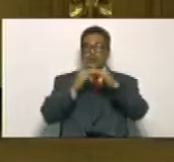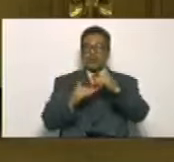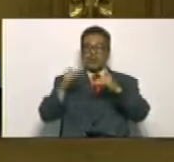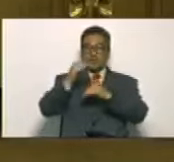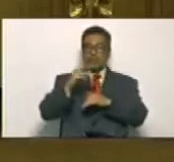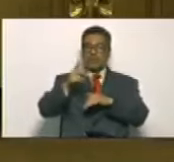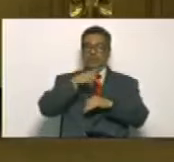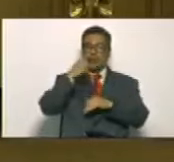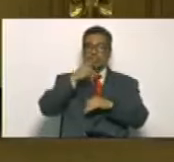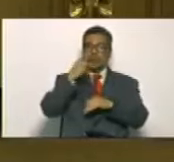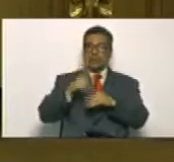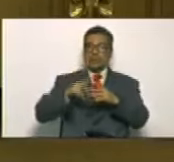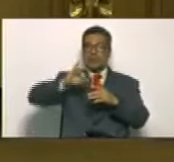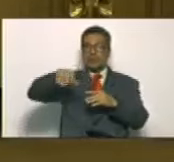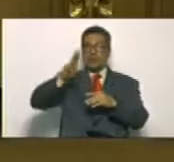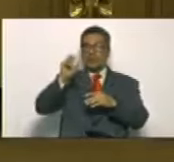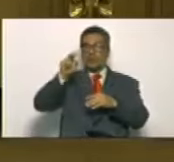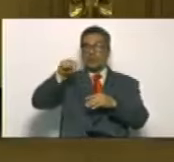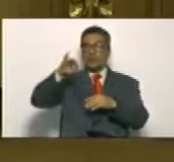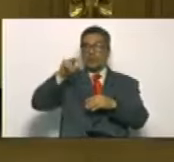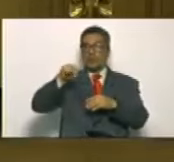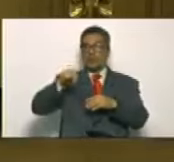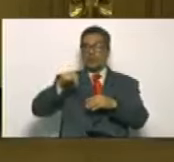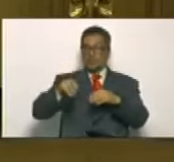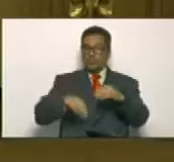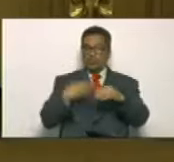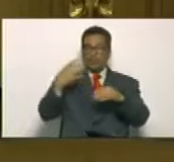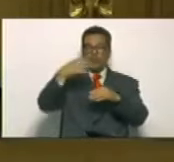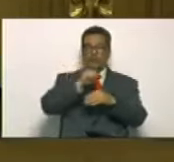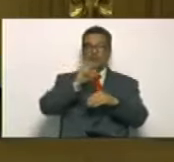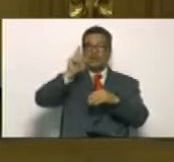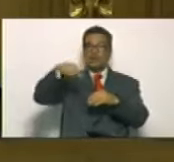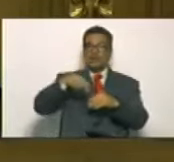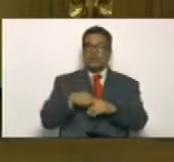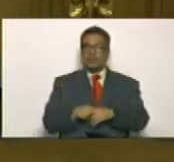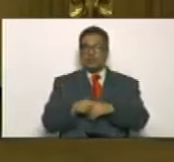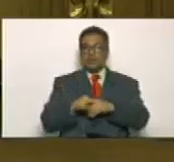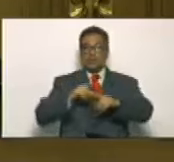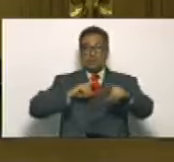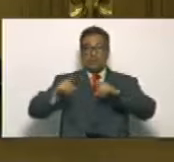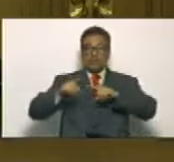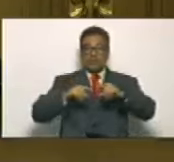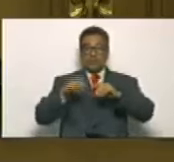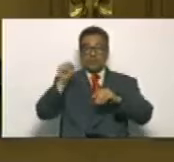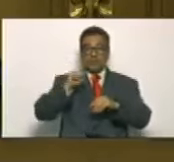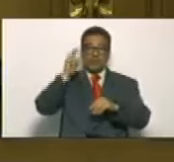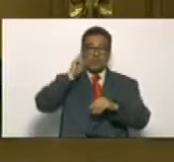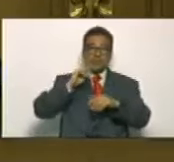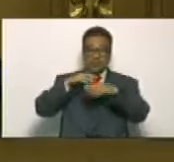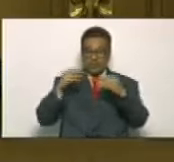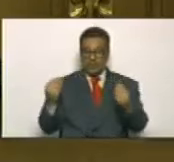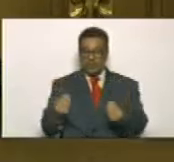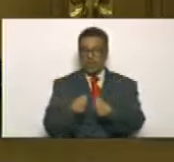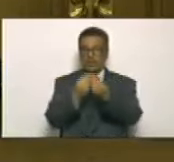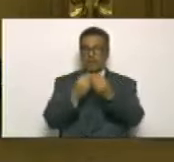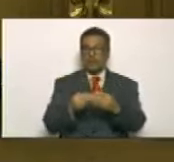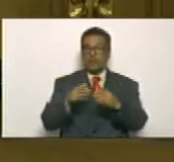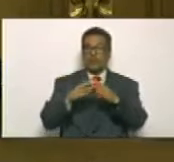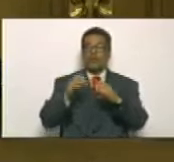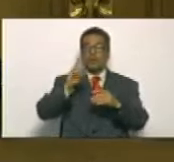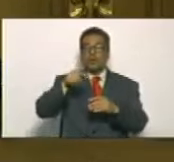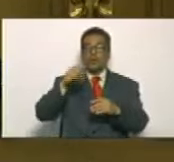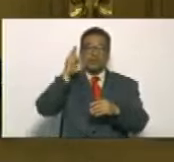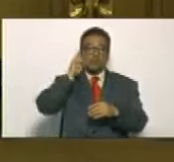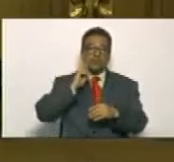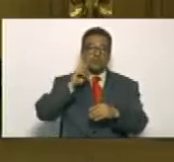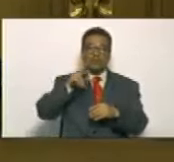política de Junín, de cómo logramos también al mando de Bolívar, acompañando a Antonio José de